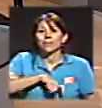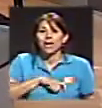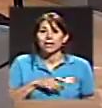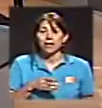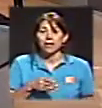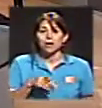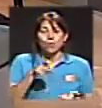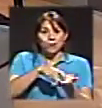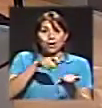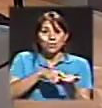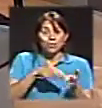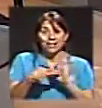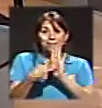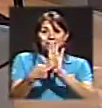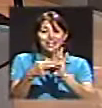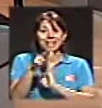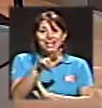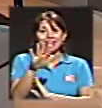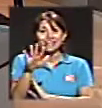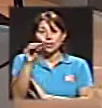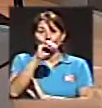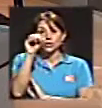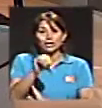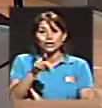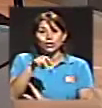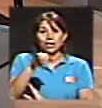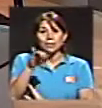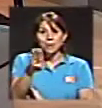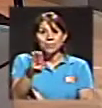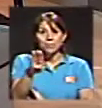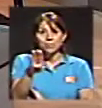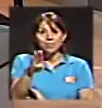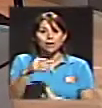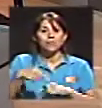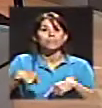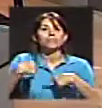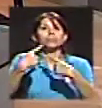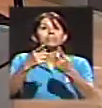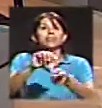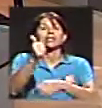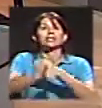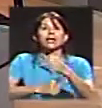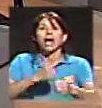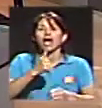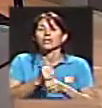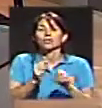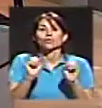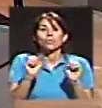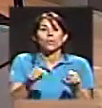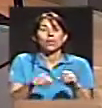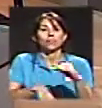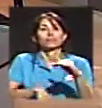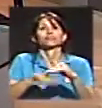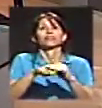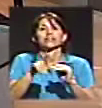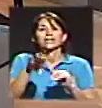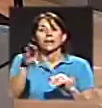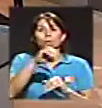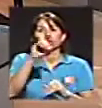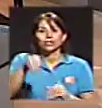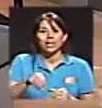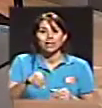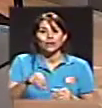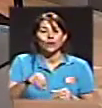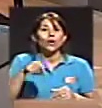35% del PIB en el gobierno central, en 10 años puede llegar cercana al 100%. Y eso ya